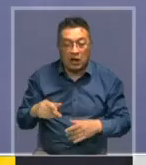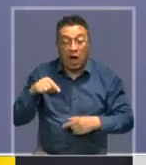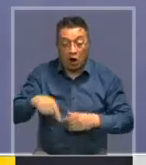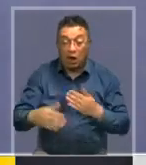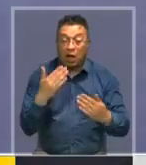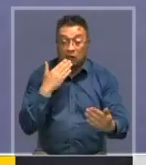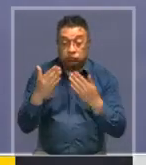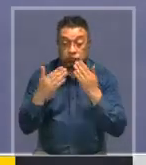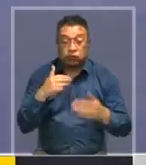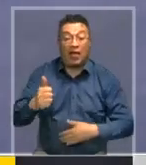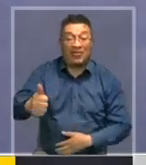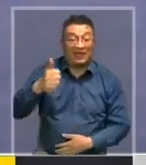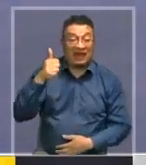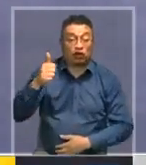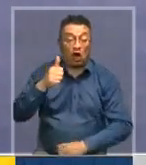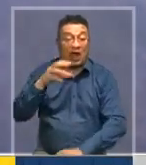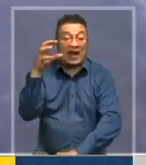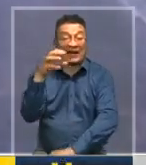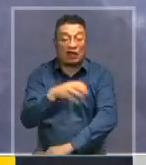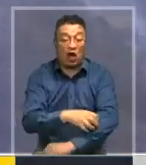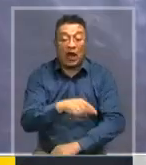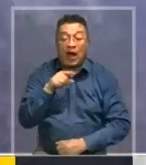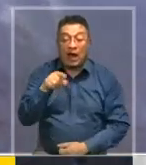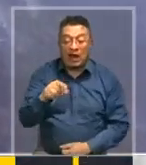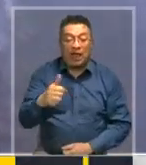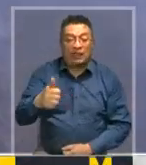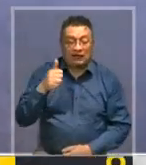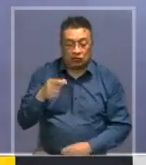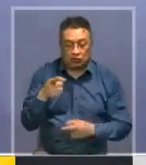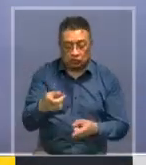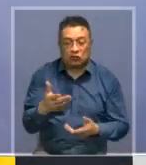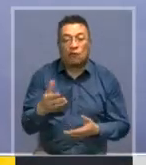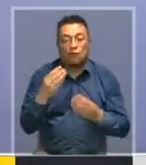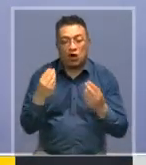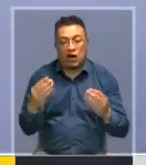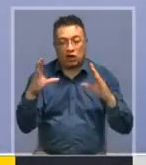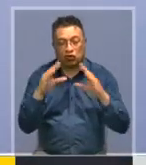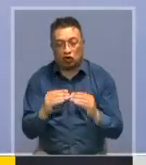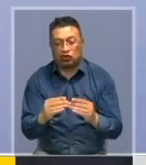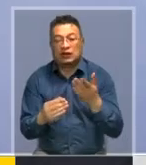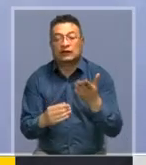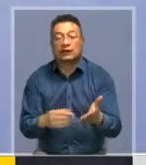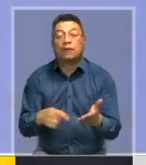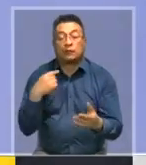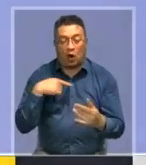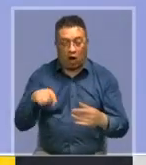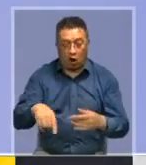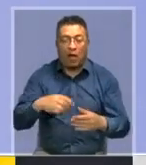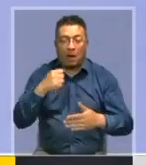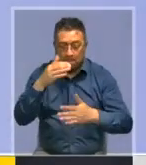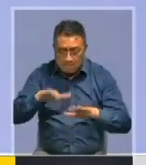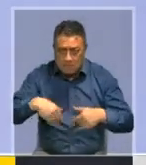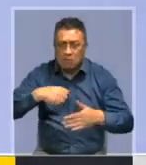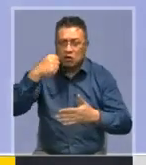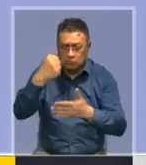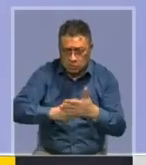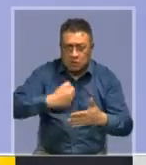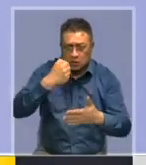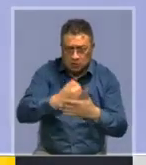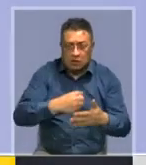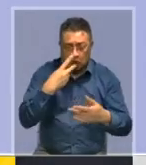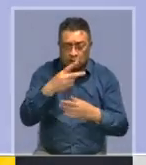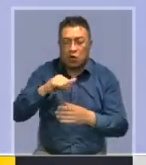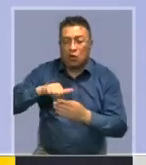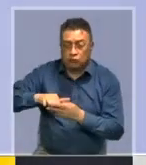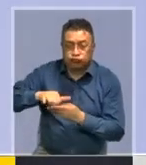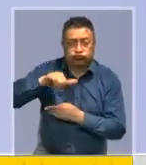con el director regional, Miguel Muñoz. Director, ¿cómo está? Muy buenas noches. Todavía está en combate el incendio. Hemos visto que también las aeronaves